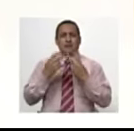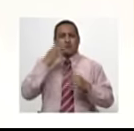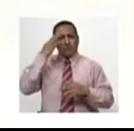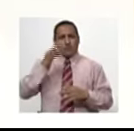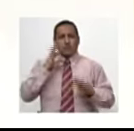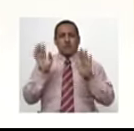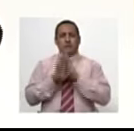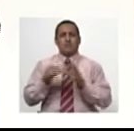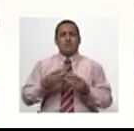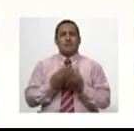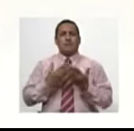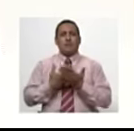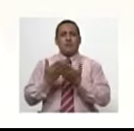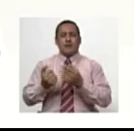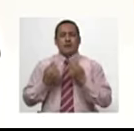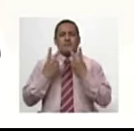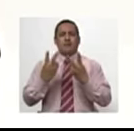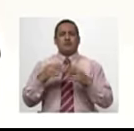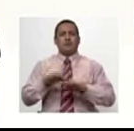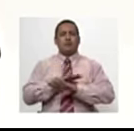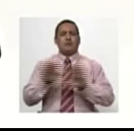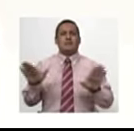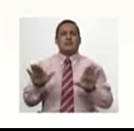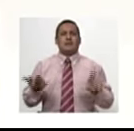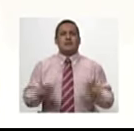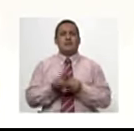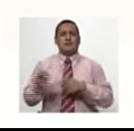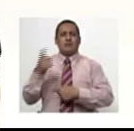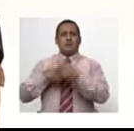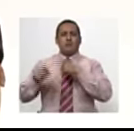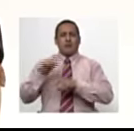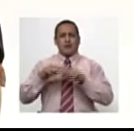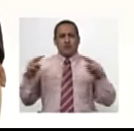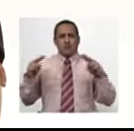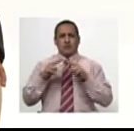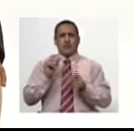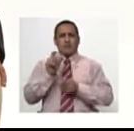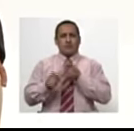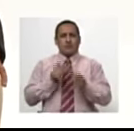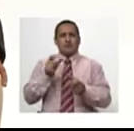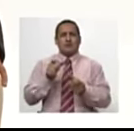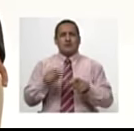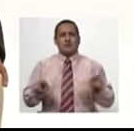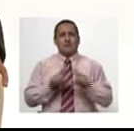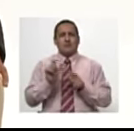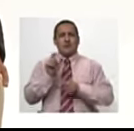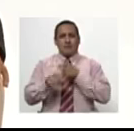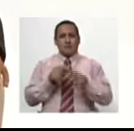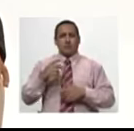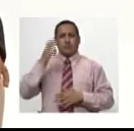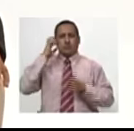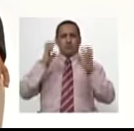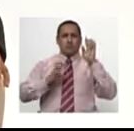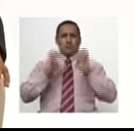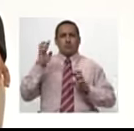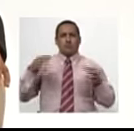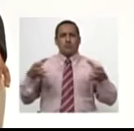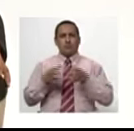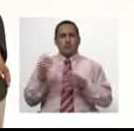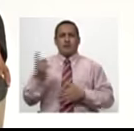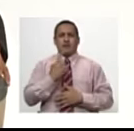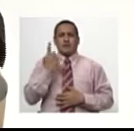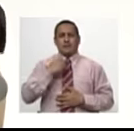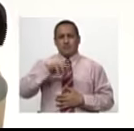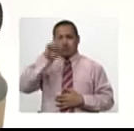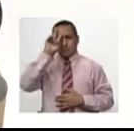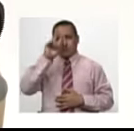otro factor, los partidos no terminan de volver a encontrarse con la gente, ¿no? Ajá. Y la gente sospecha de los partidos nacionales también.